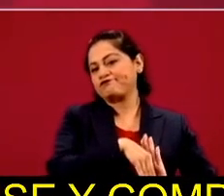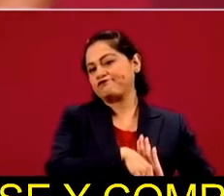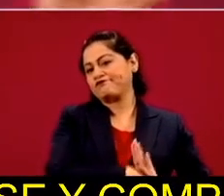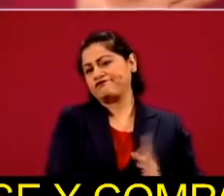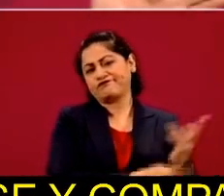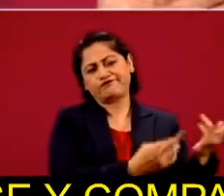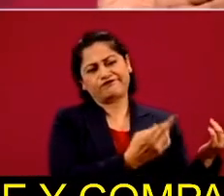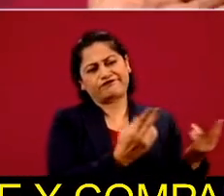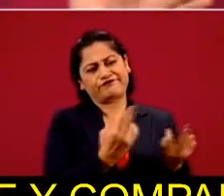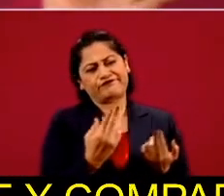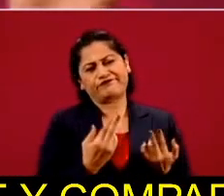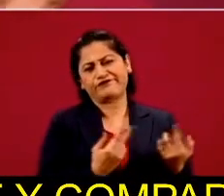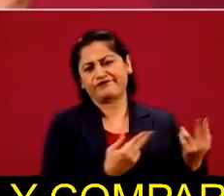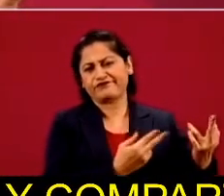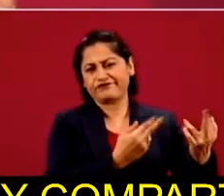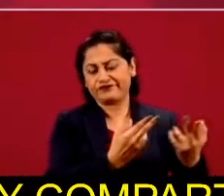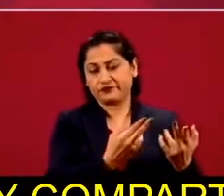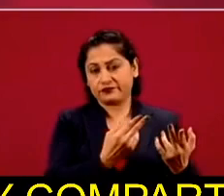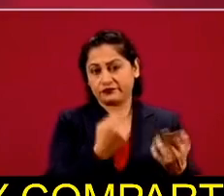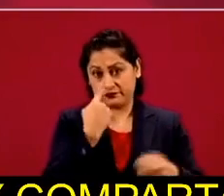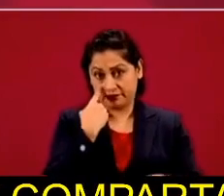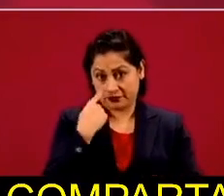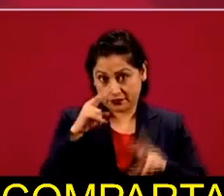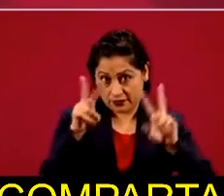no solo económico,